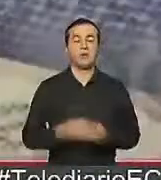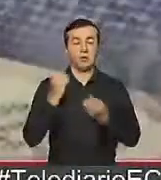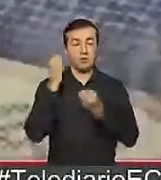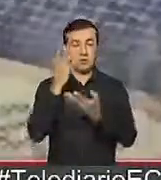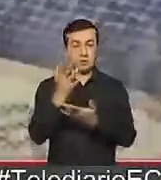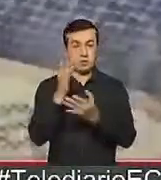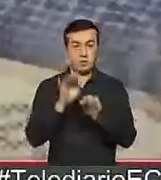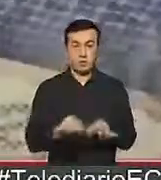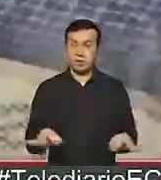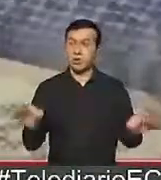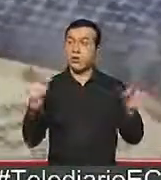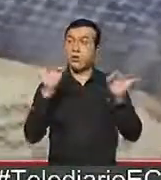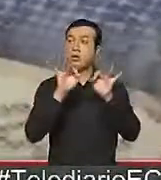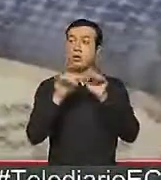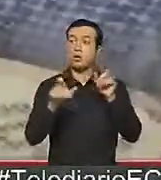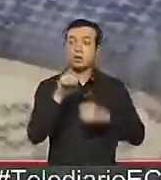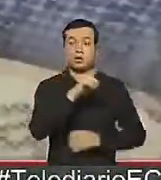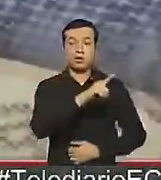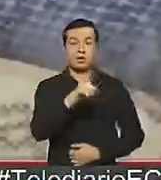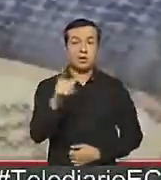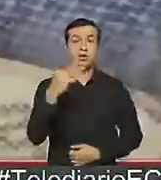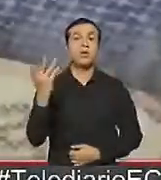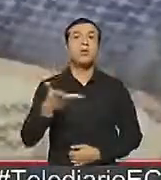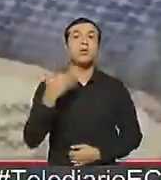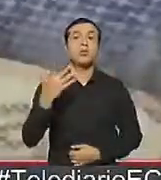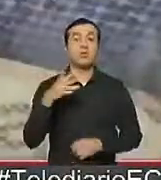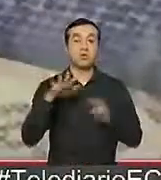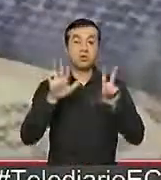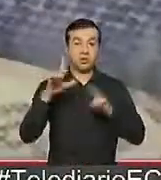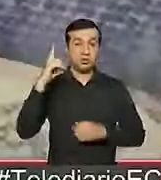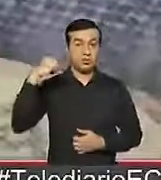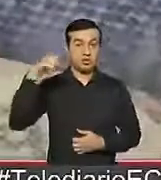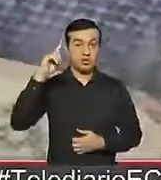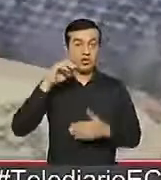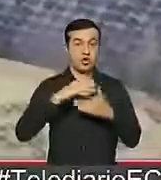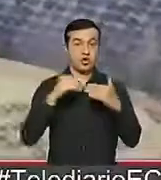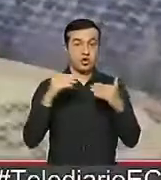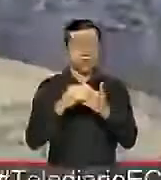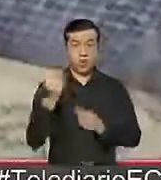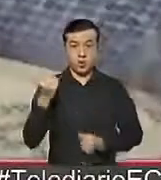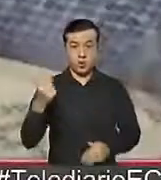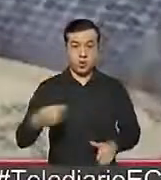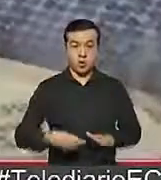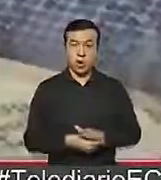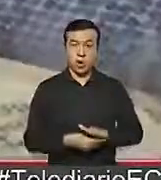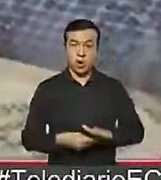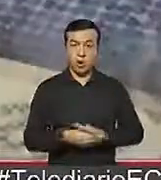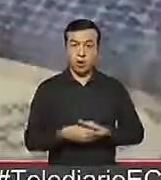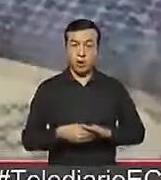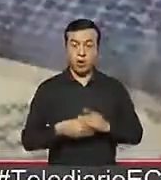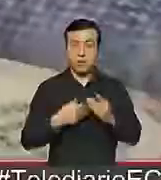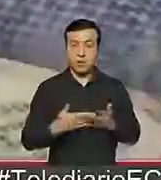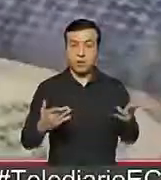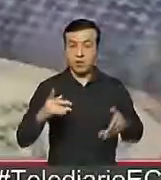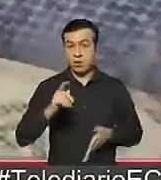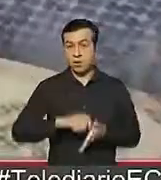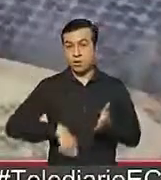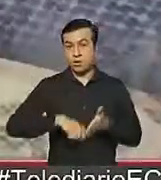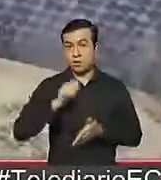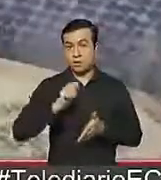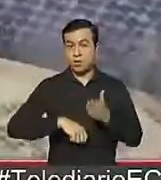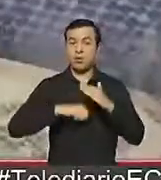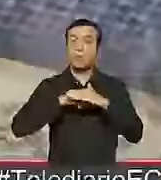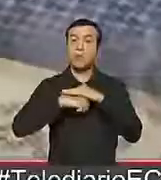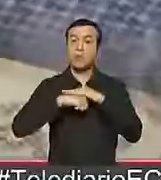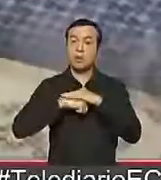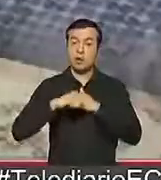Información que es muy importante que usted conozca, y es que con los 7 millones de dólares en sobornos pagados para la adjudicación de contratos del Metro